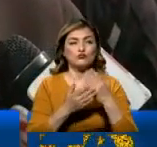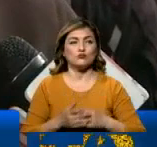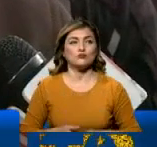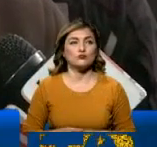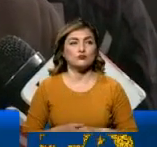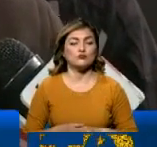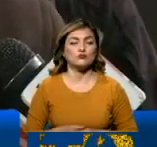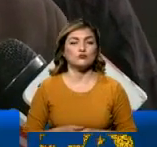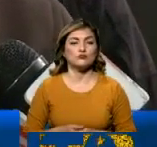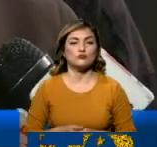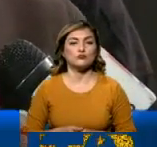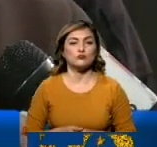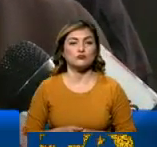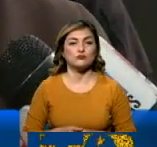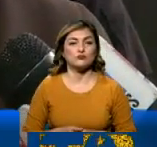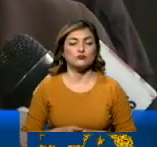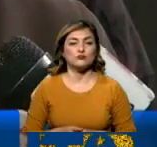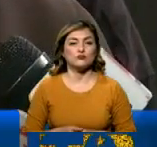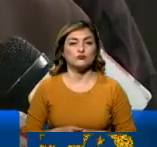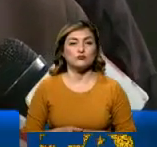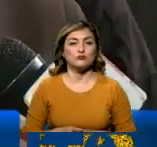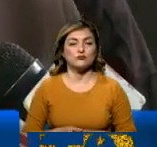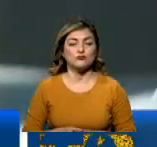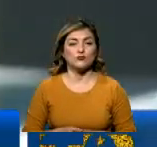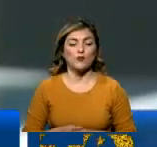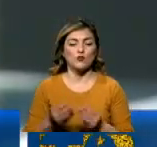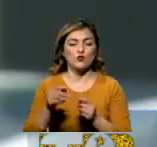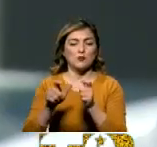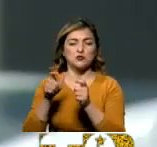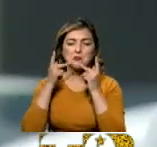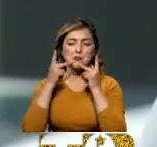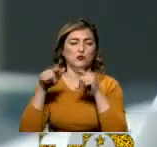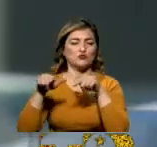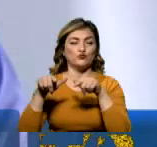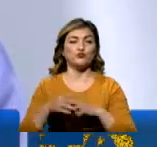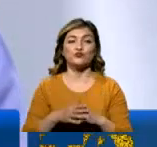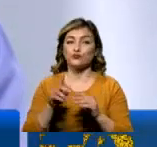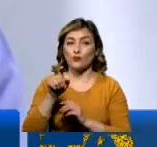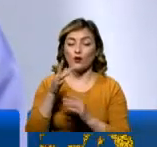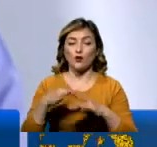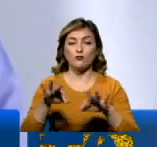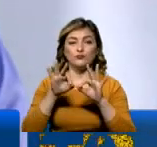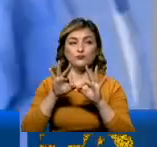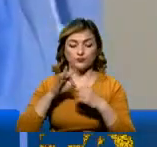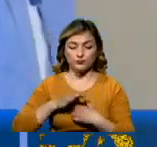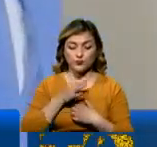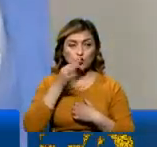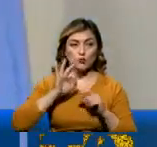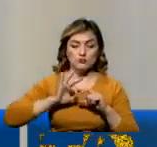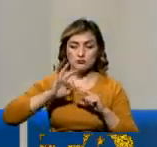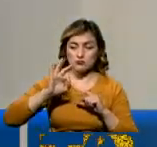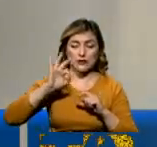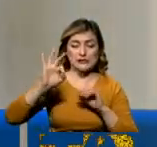signifique la posibilidad de que haya mucha gente en los espacios públicos. Es necesario y vital detener la curva del coronavirus, que este día